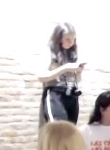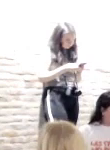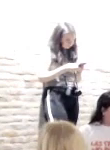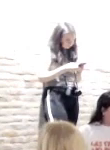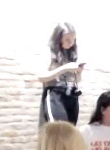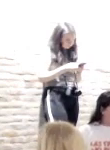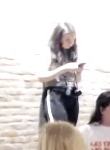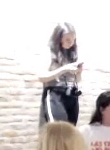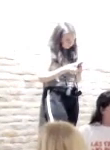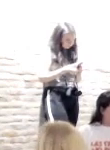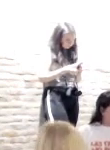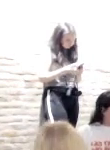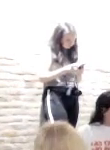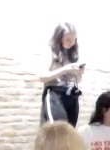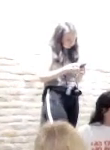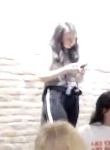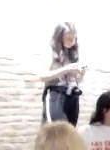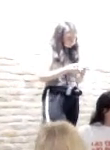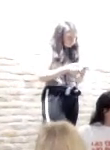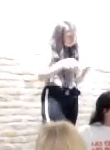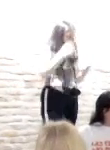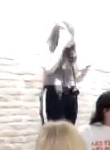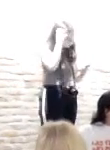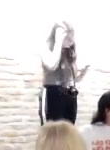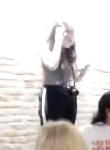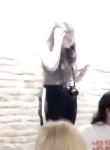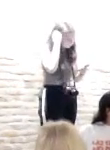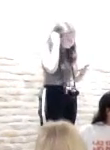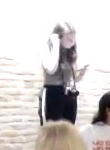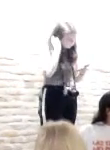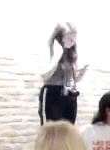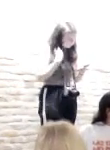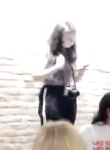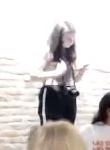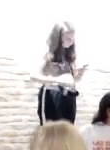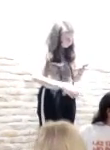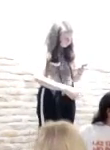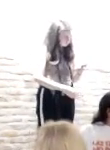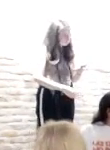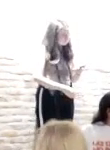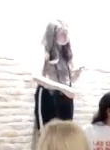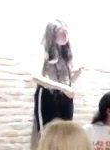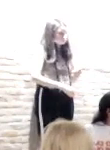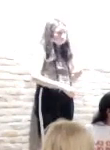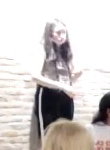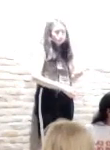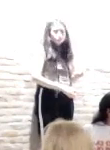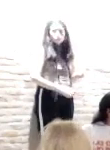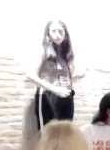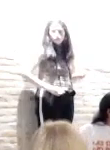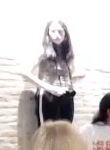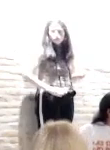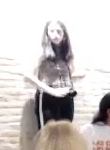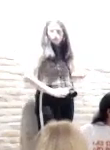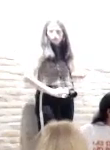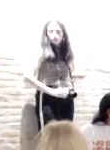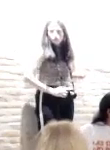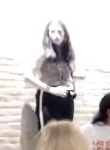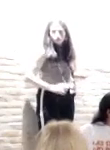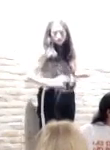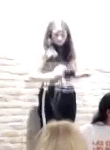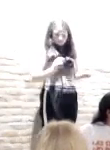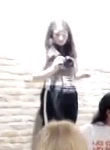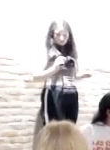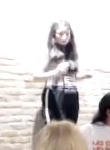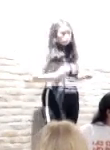más en discriminaciones doblemente discriminadas como una mujer este esta mujer tiene una pareja sorda eh